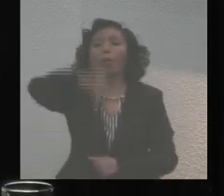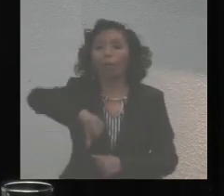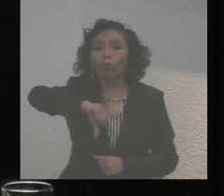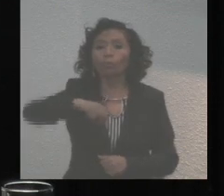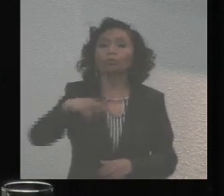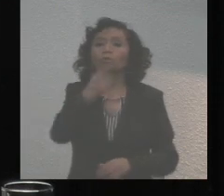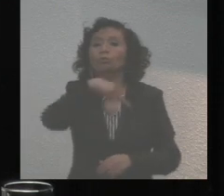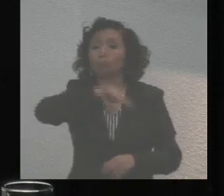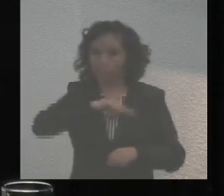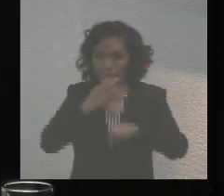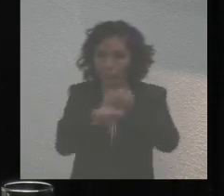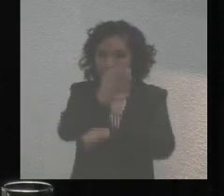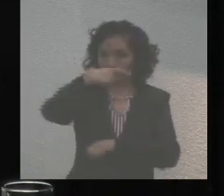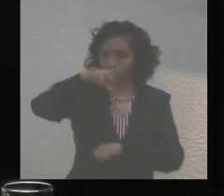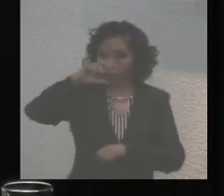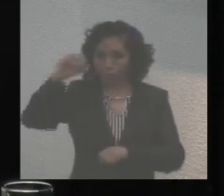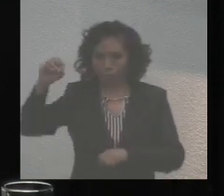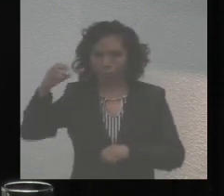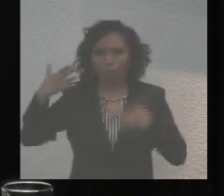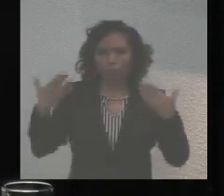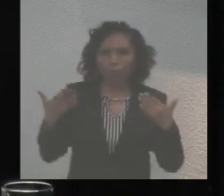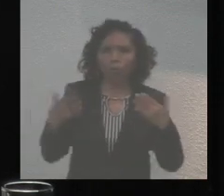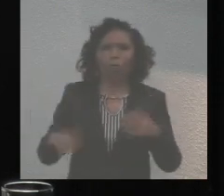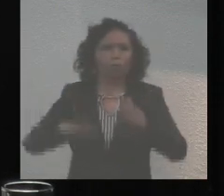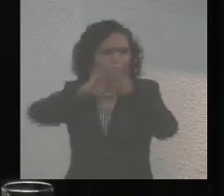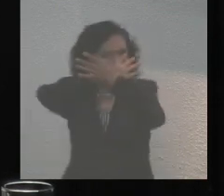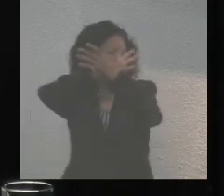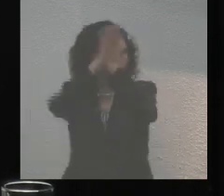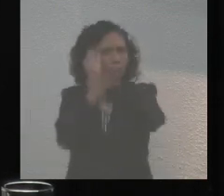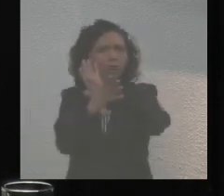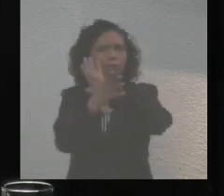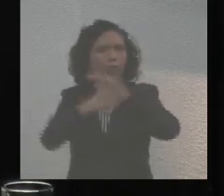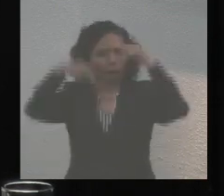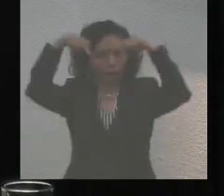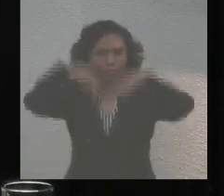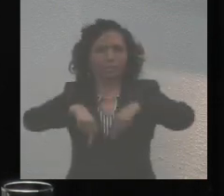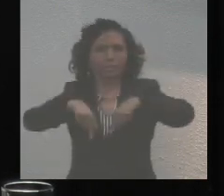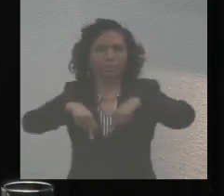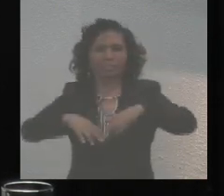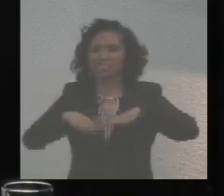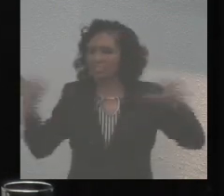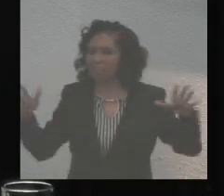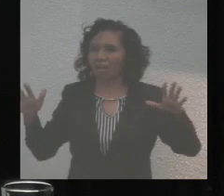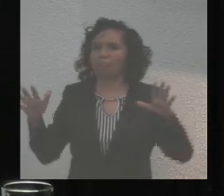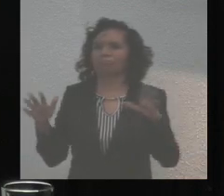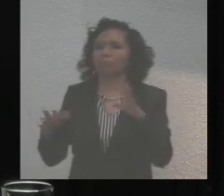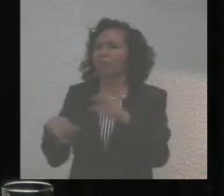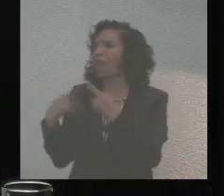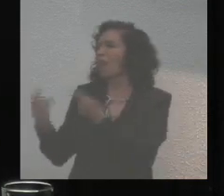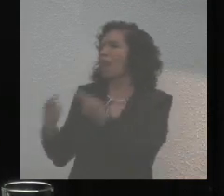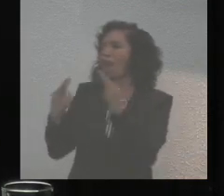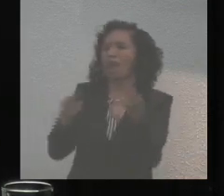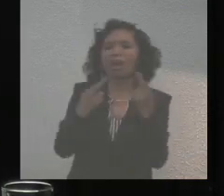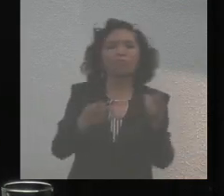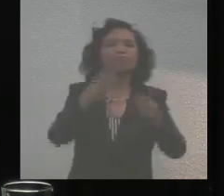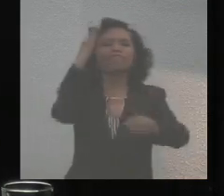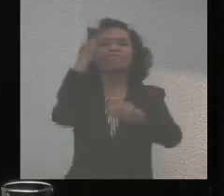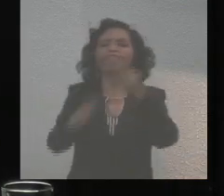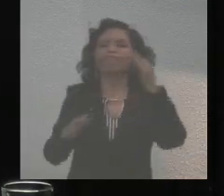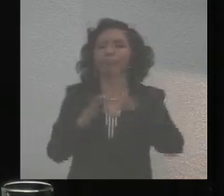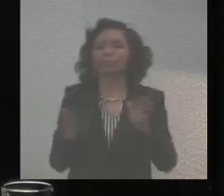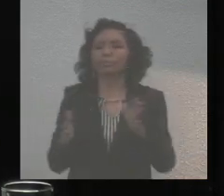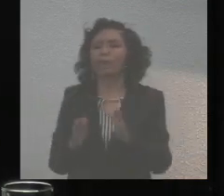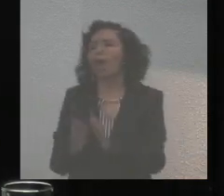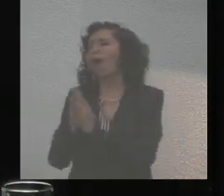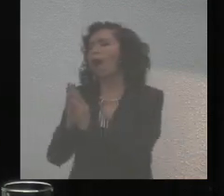nuestro Estado, Quintana Roo, con la cuarta transformación, aquí se acabaron todo tipo de regalos y se acabaron los